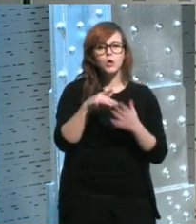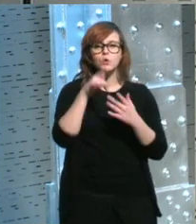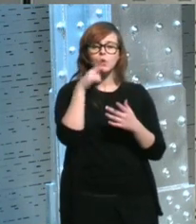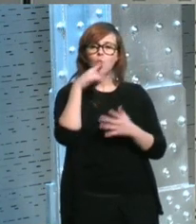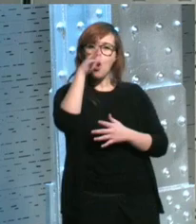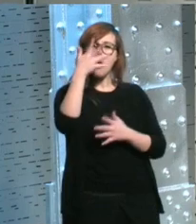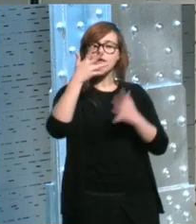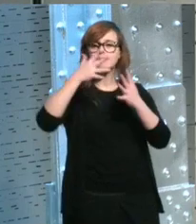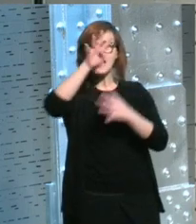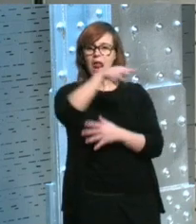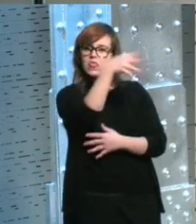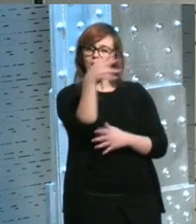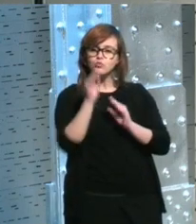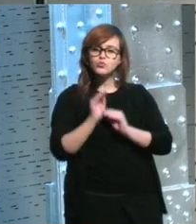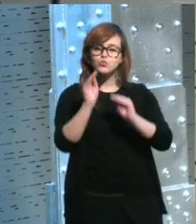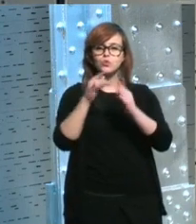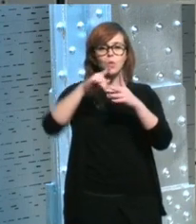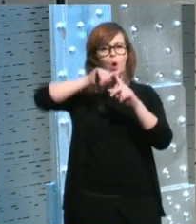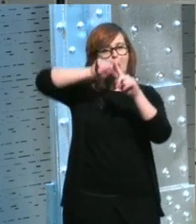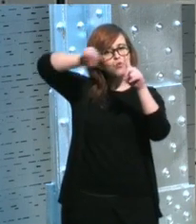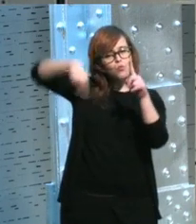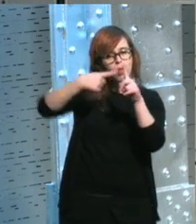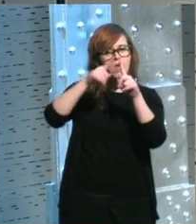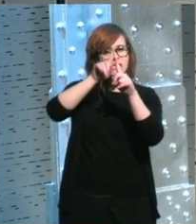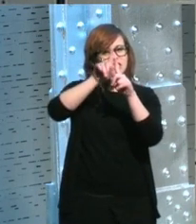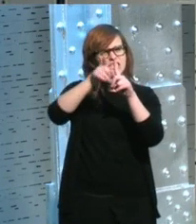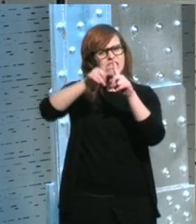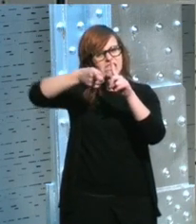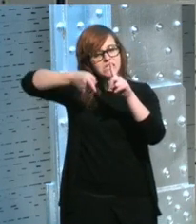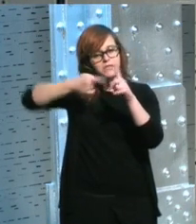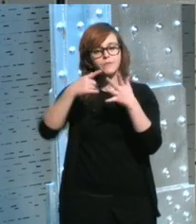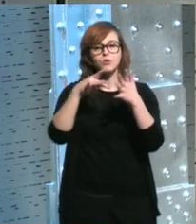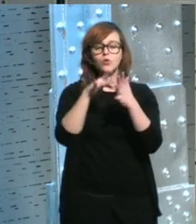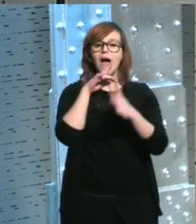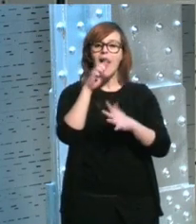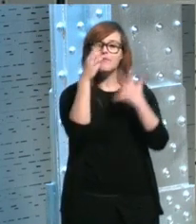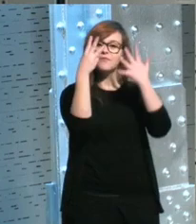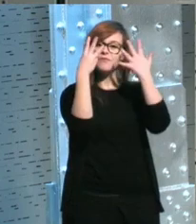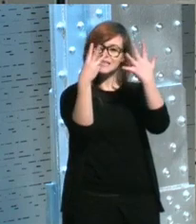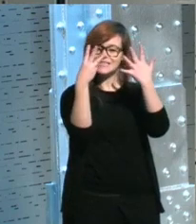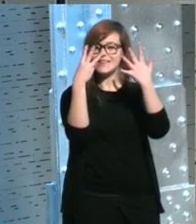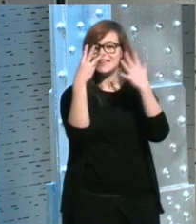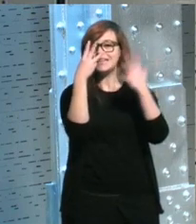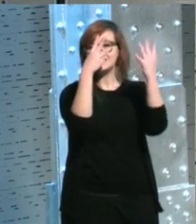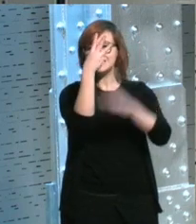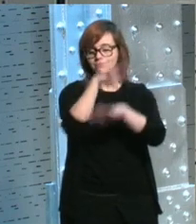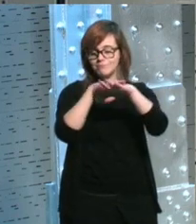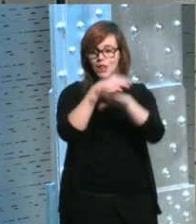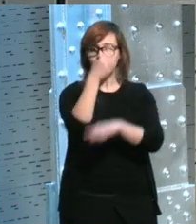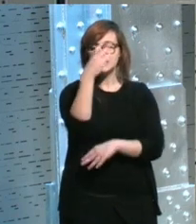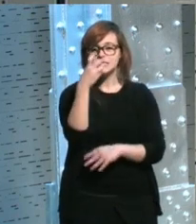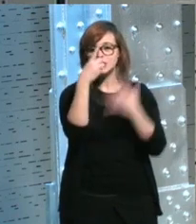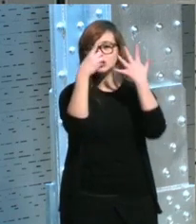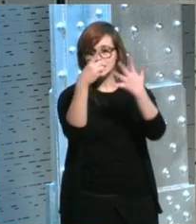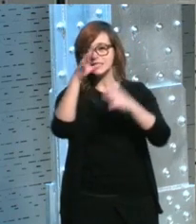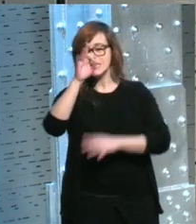con dientes, y tenían ciclos de 360 días más 5, de 20 años, de